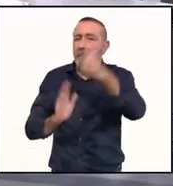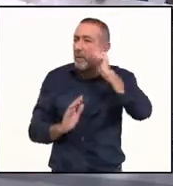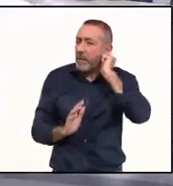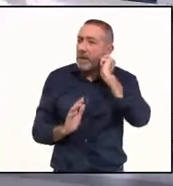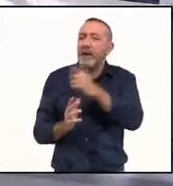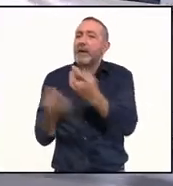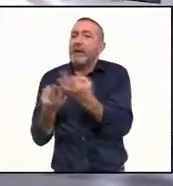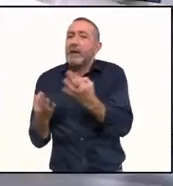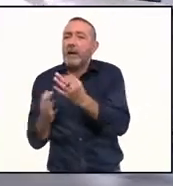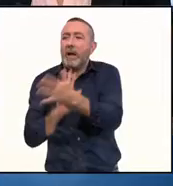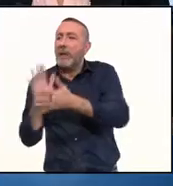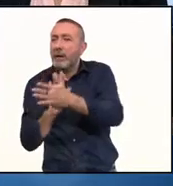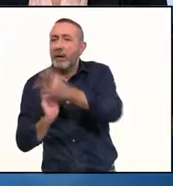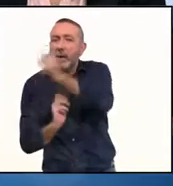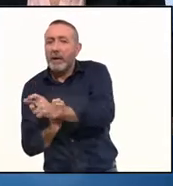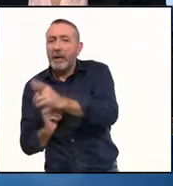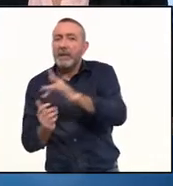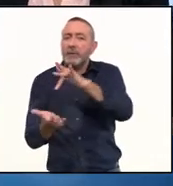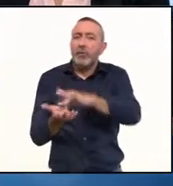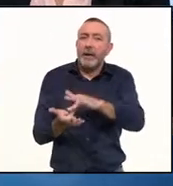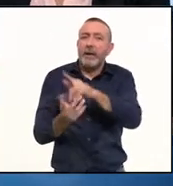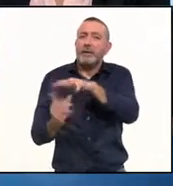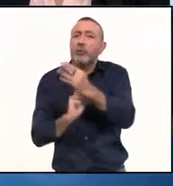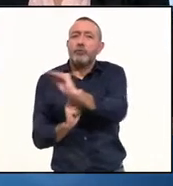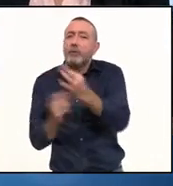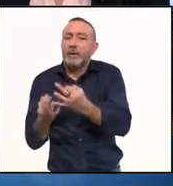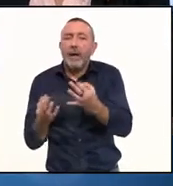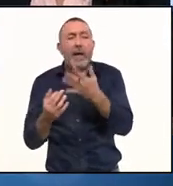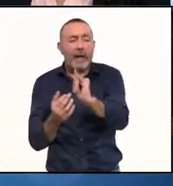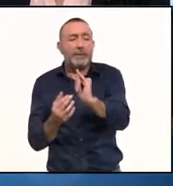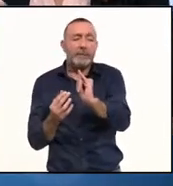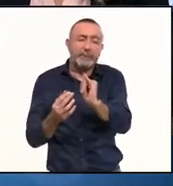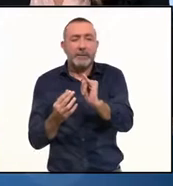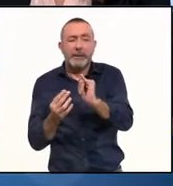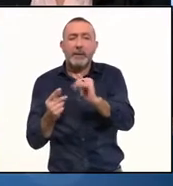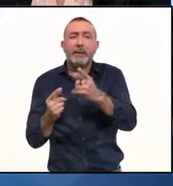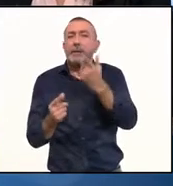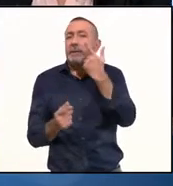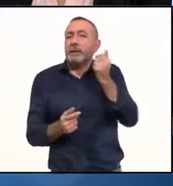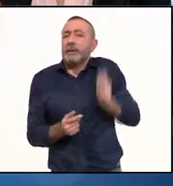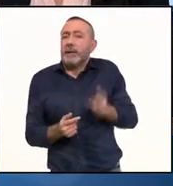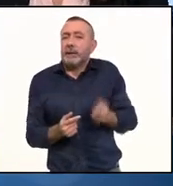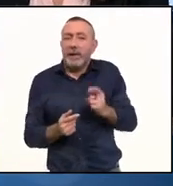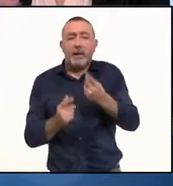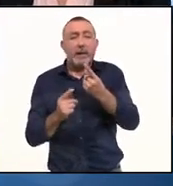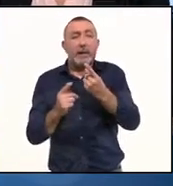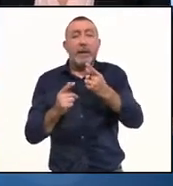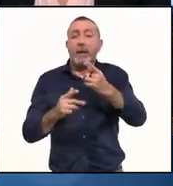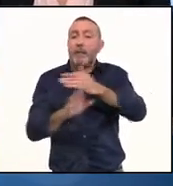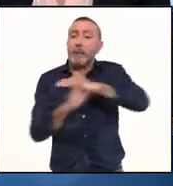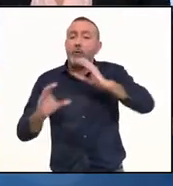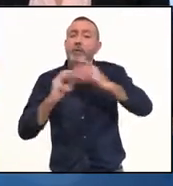si esa mujer era tal o es si ese hombre la cual no entonces creo que hay pequeñas rutinas que los medios poquito a poco están